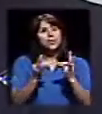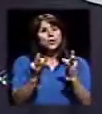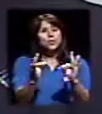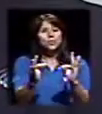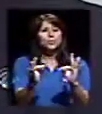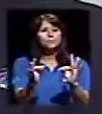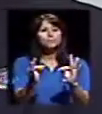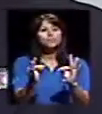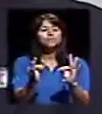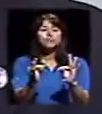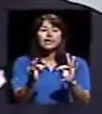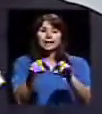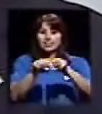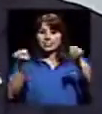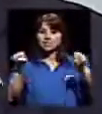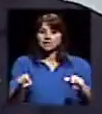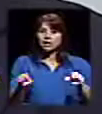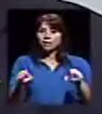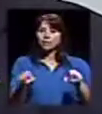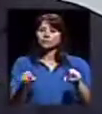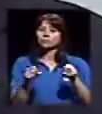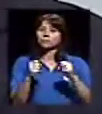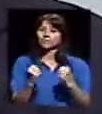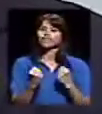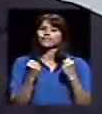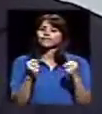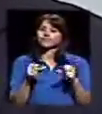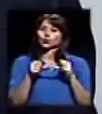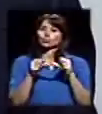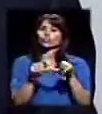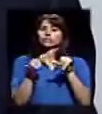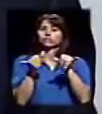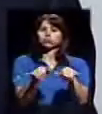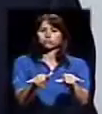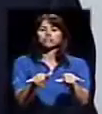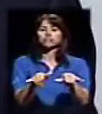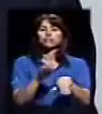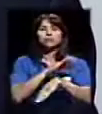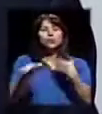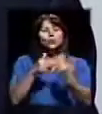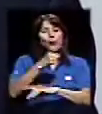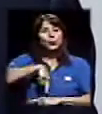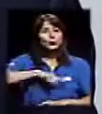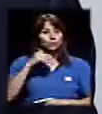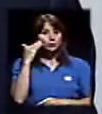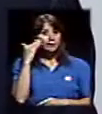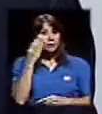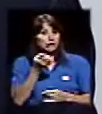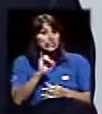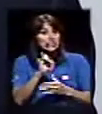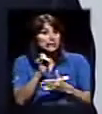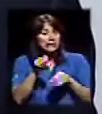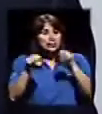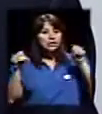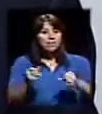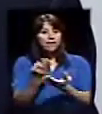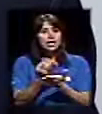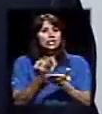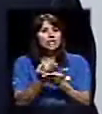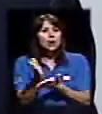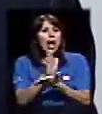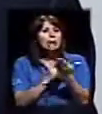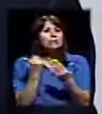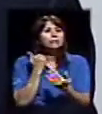que el sistema se mantenga sólido, se mantenga estable, conscientes todos de que una falla en el sistema financiero pues